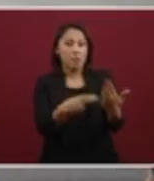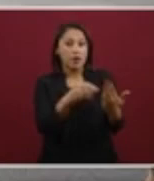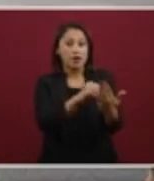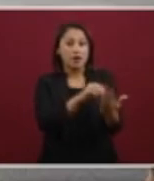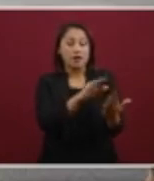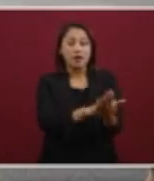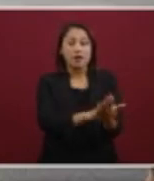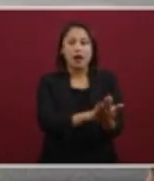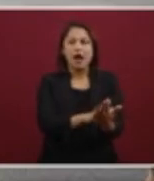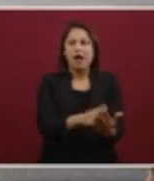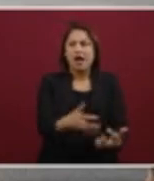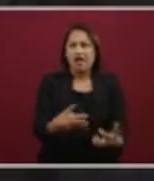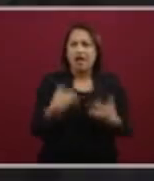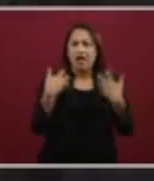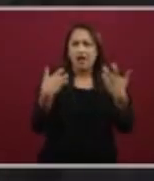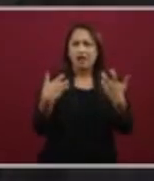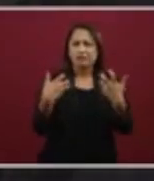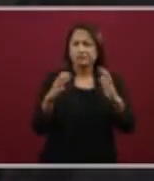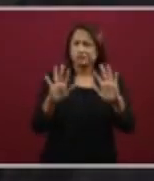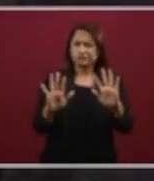pero